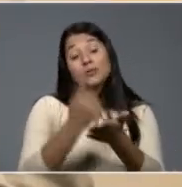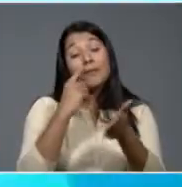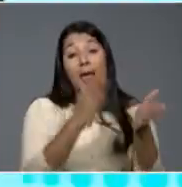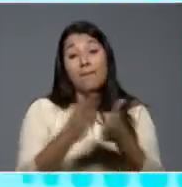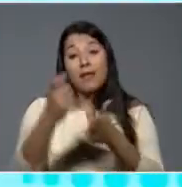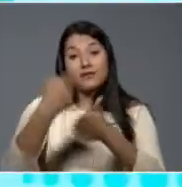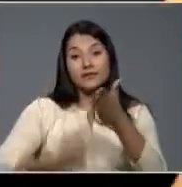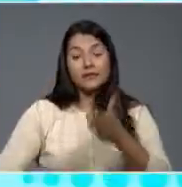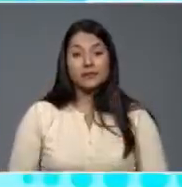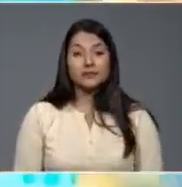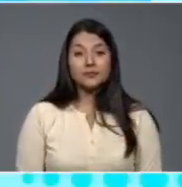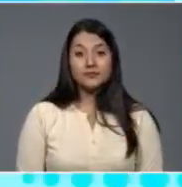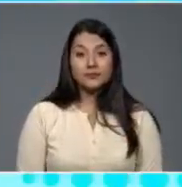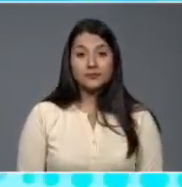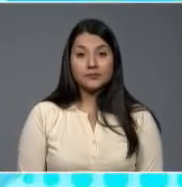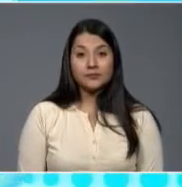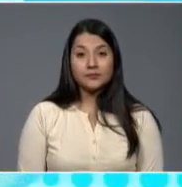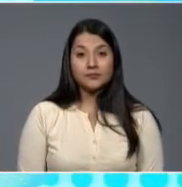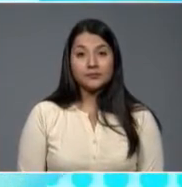fiscal.